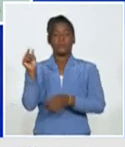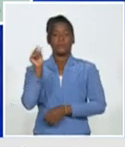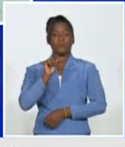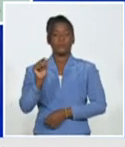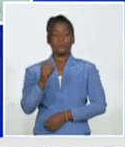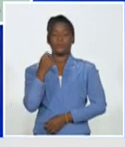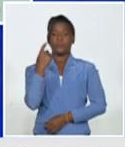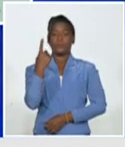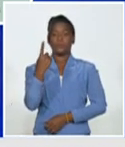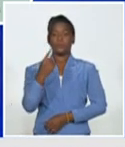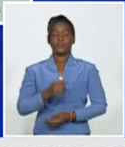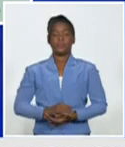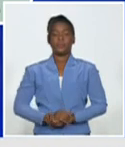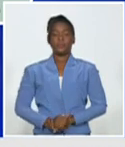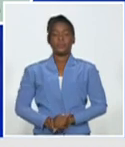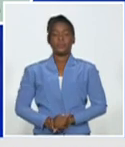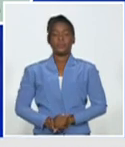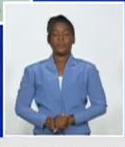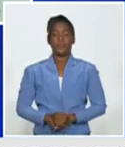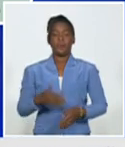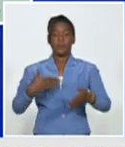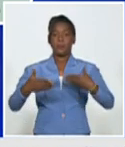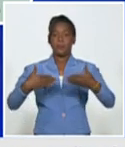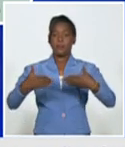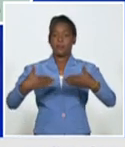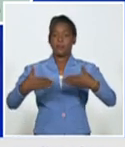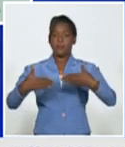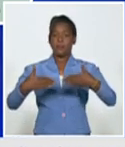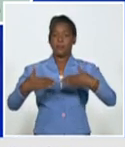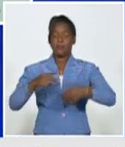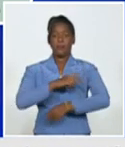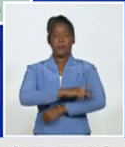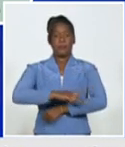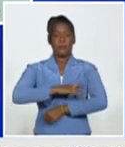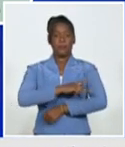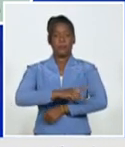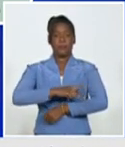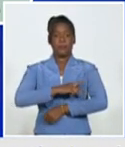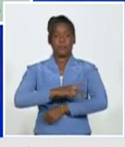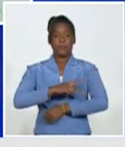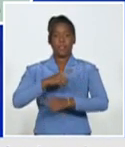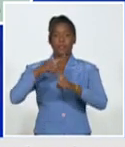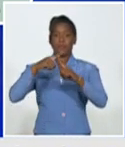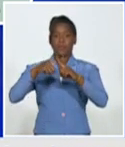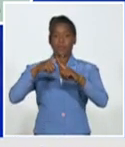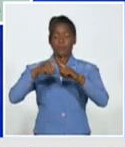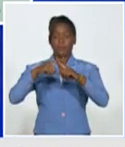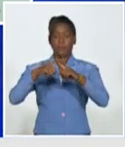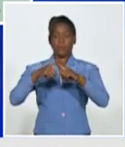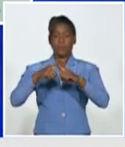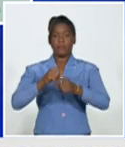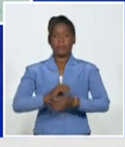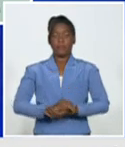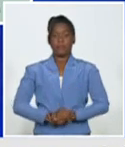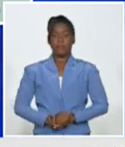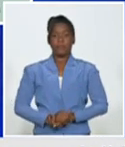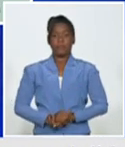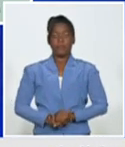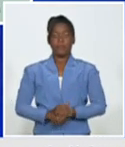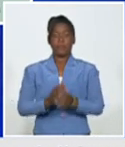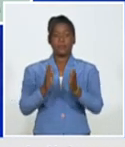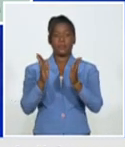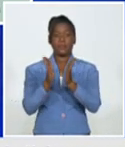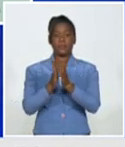cubano procedente de Panamá, de Santa Cruz del Norte, de la provincia de Matanzas, del